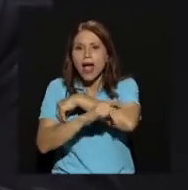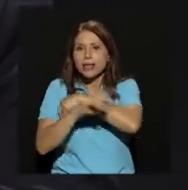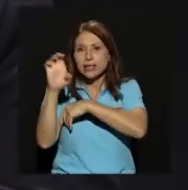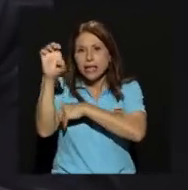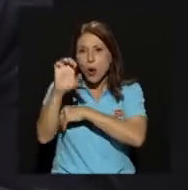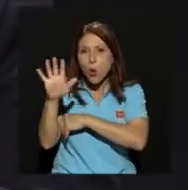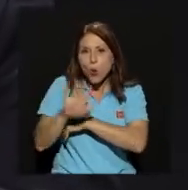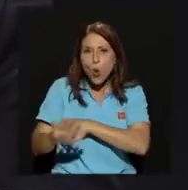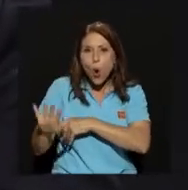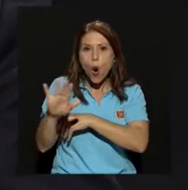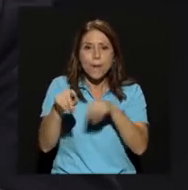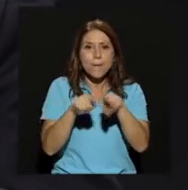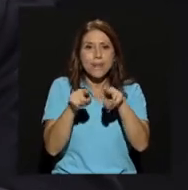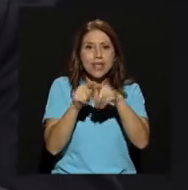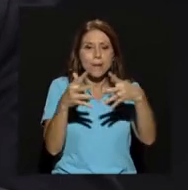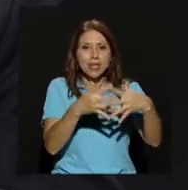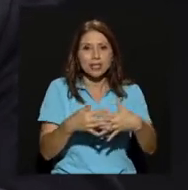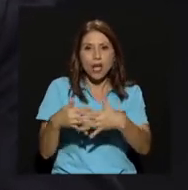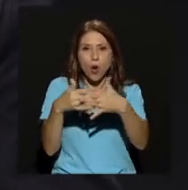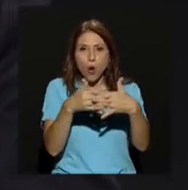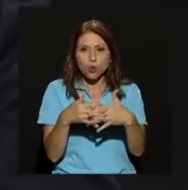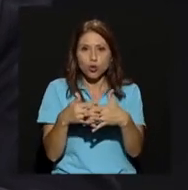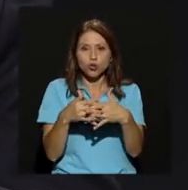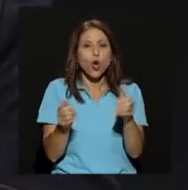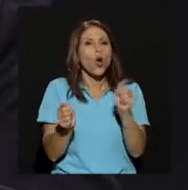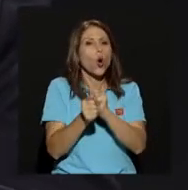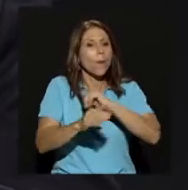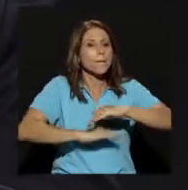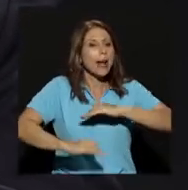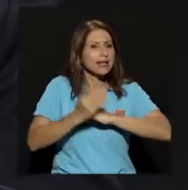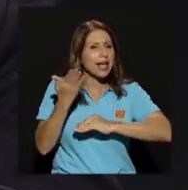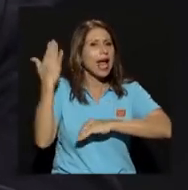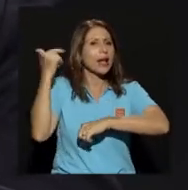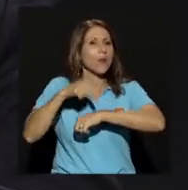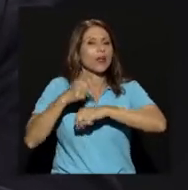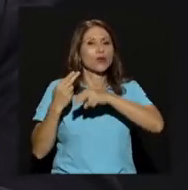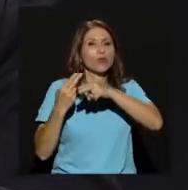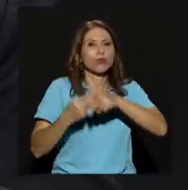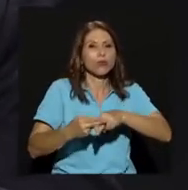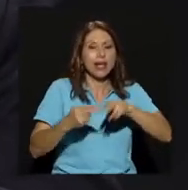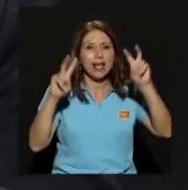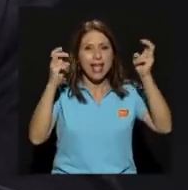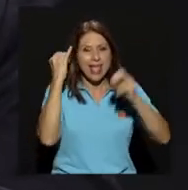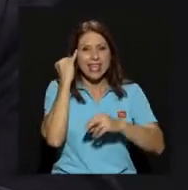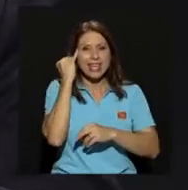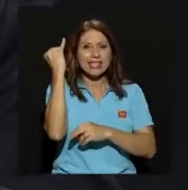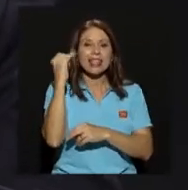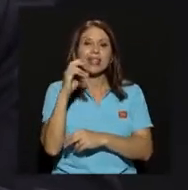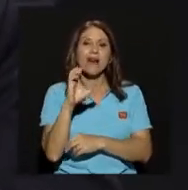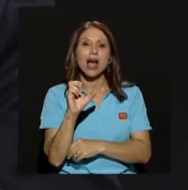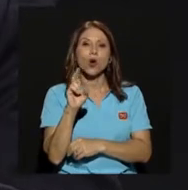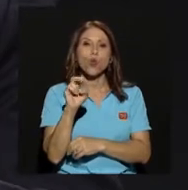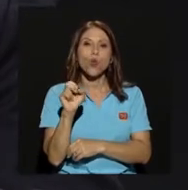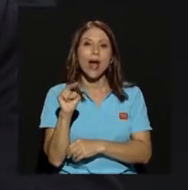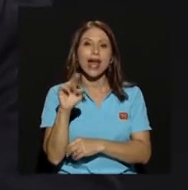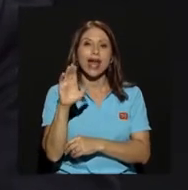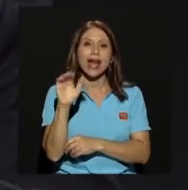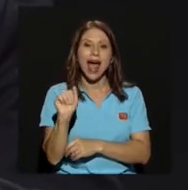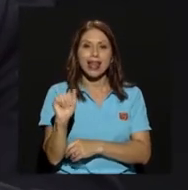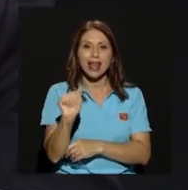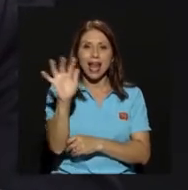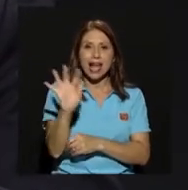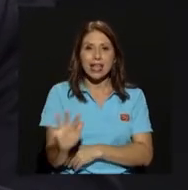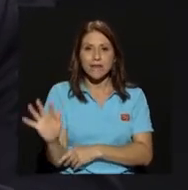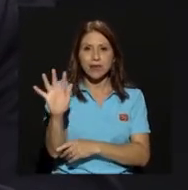y en mucho con base en lo que se conoció en aquel entonces como la iniciativa de la cuenca del caribe que nos permitía